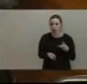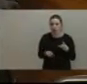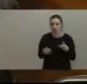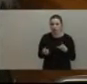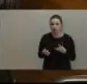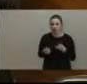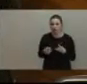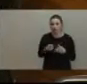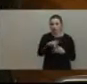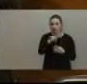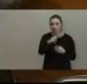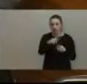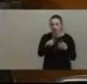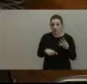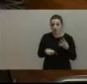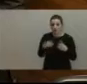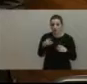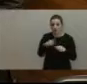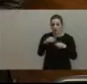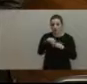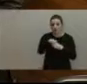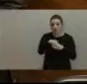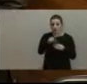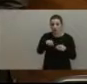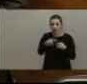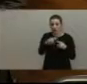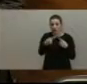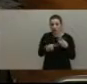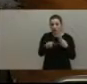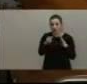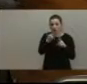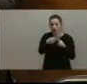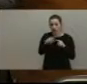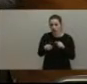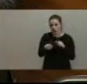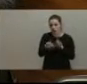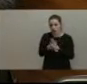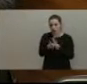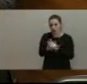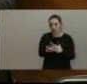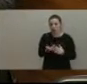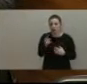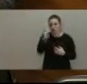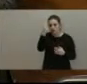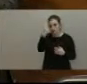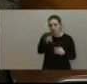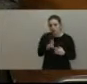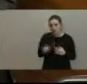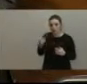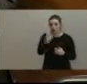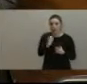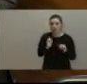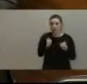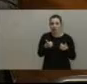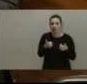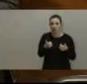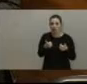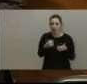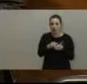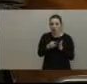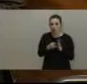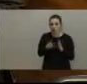4 componentes y cada componente de varios indicadores. Sabe o deben saber también que la Unión Europea ha iniciado su propio